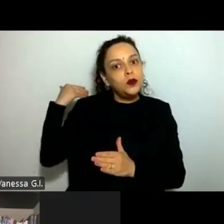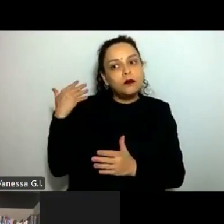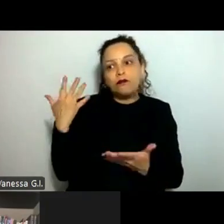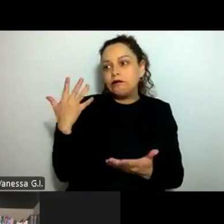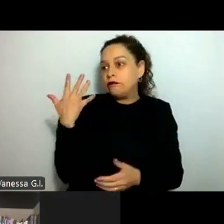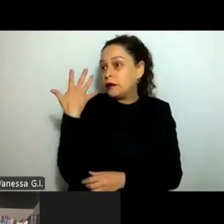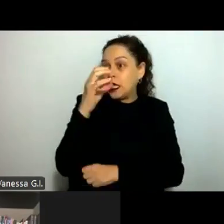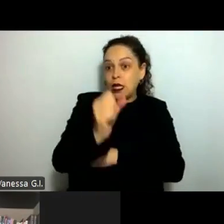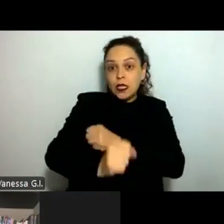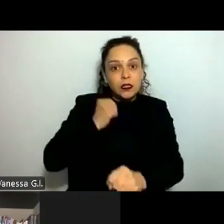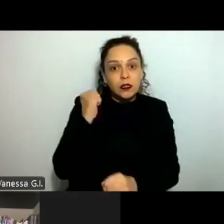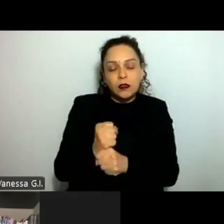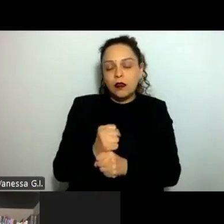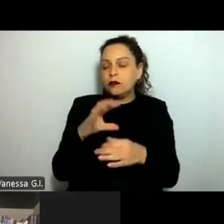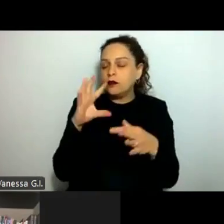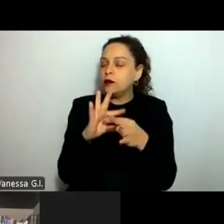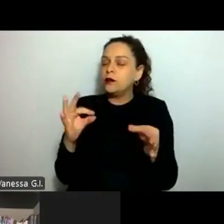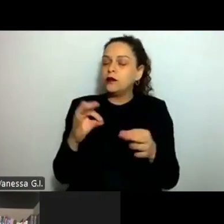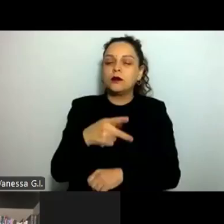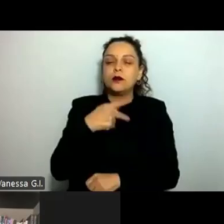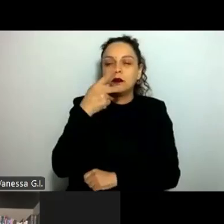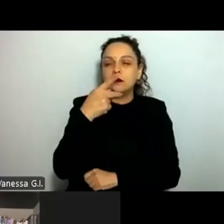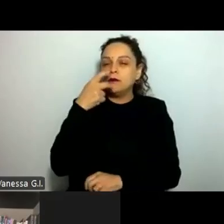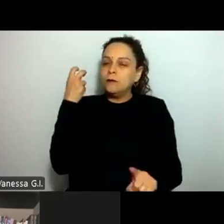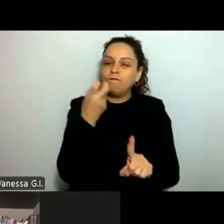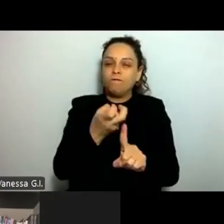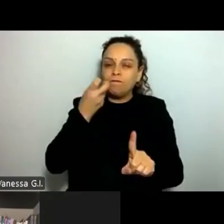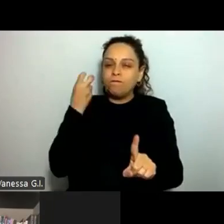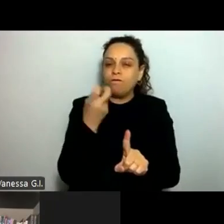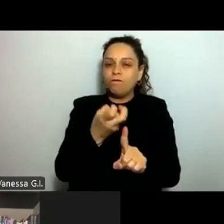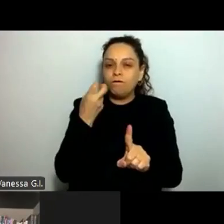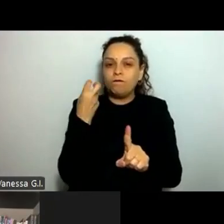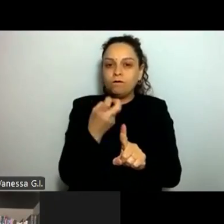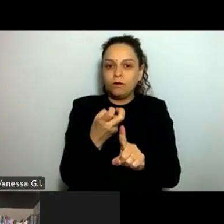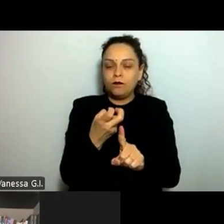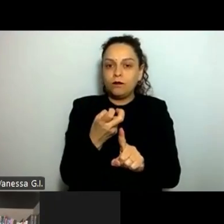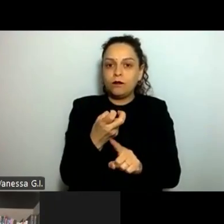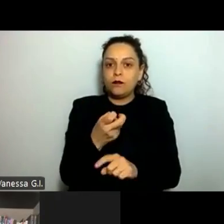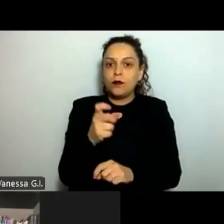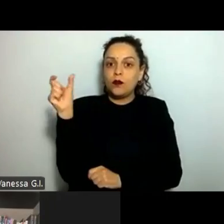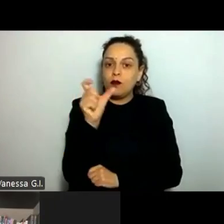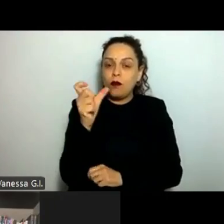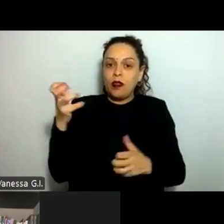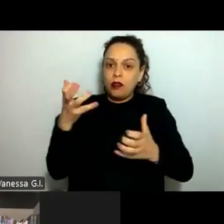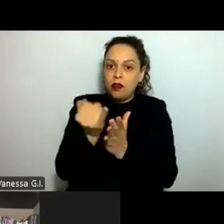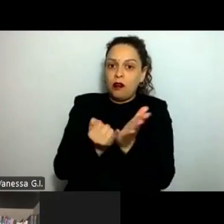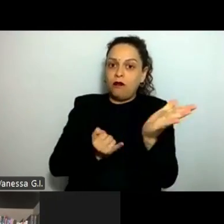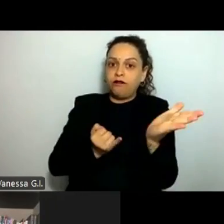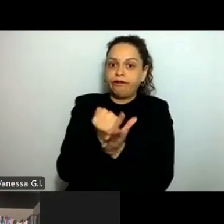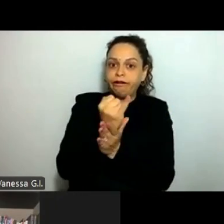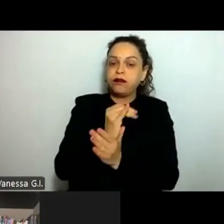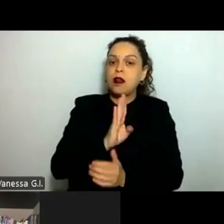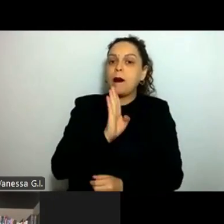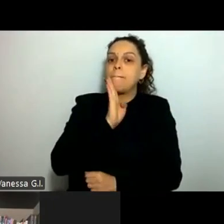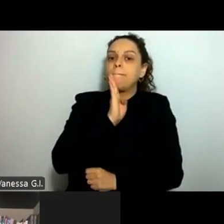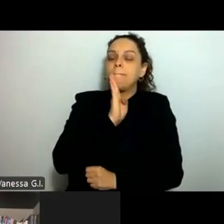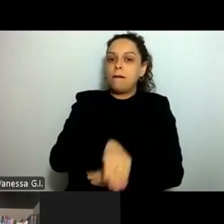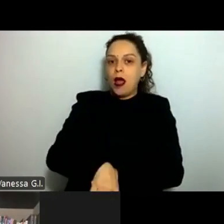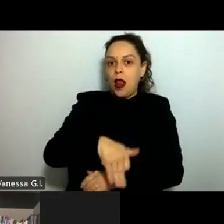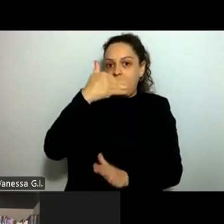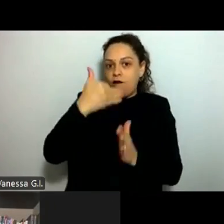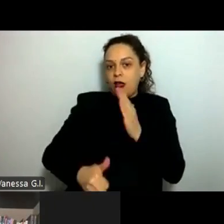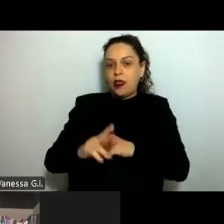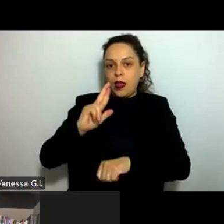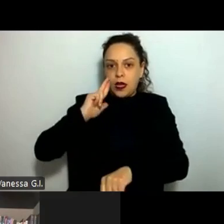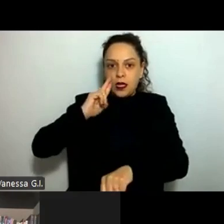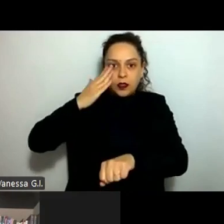que ha sido el reflejo de decisiones irresponsables y que aparte es una comunidad que ha sufrido las